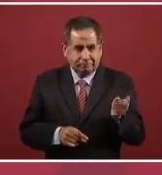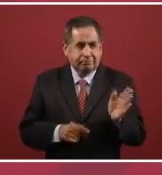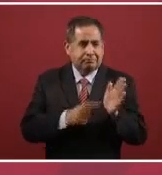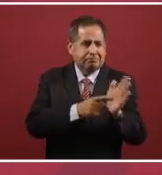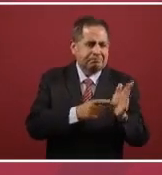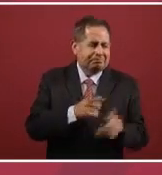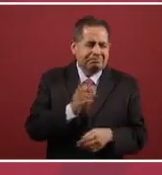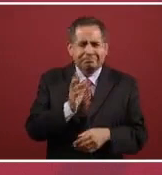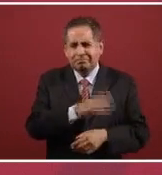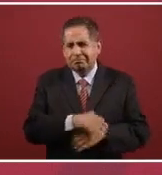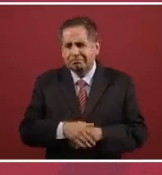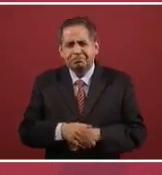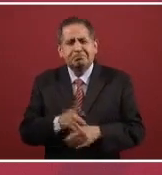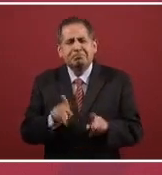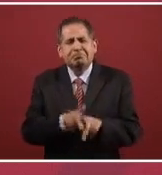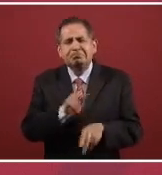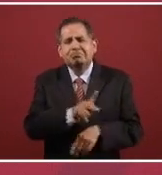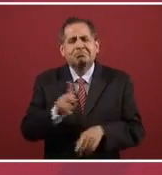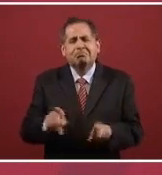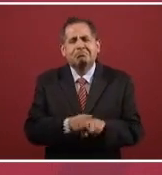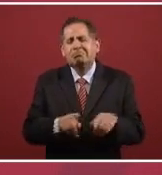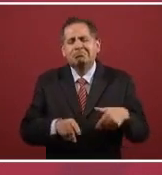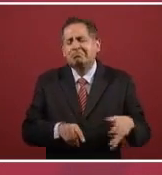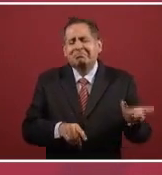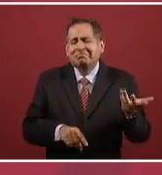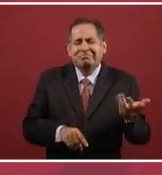enseñarlo, pero eso es lo mismo, porque